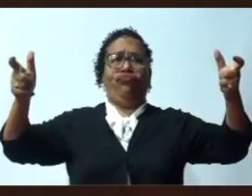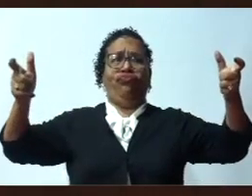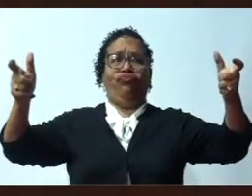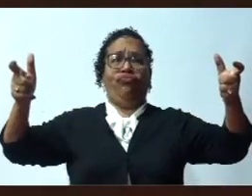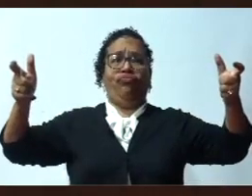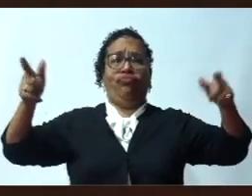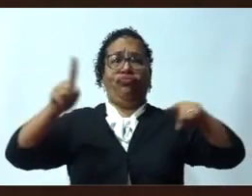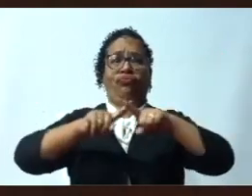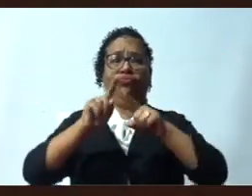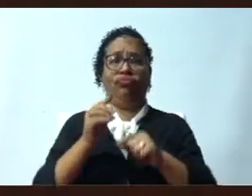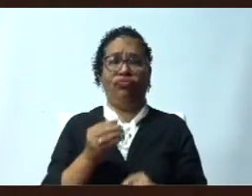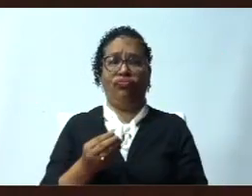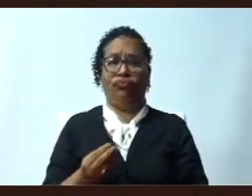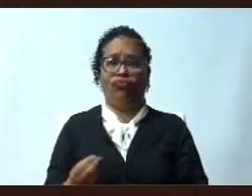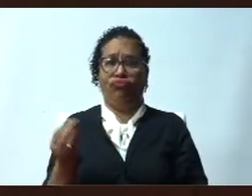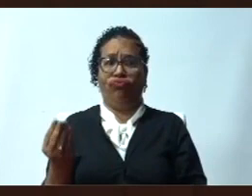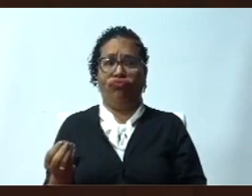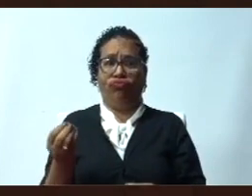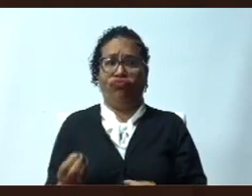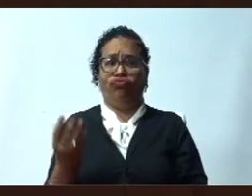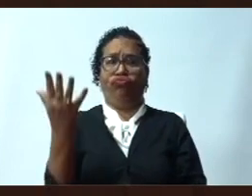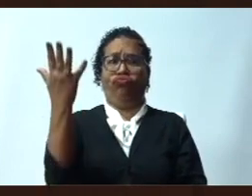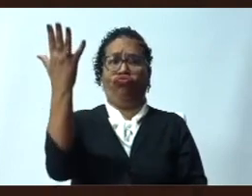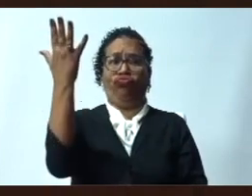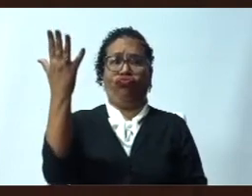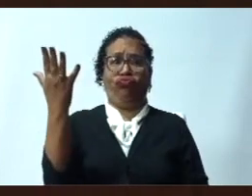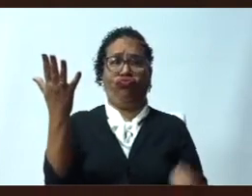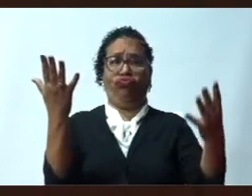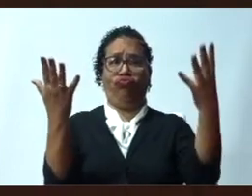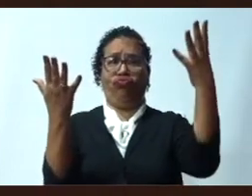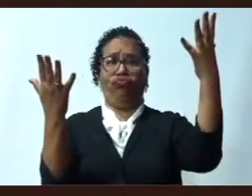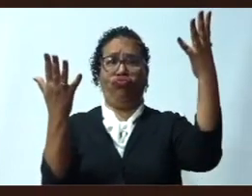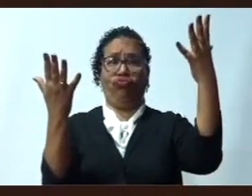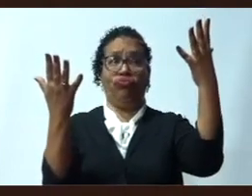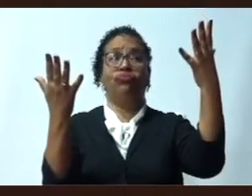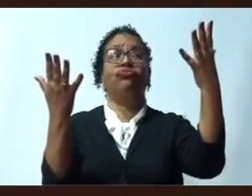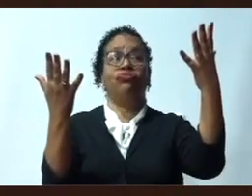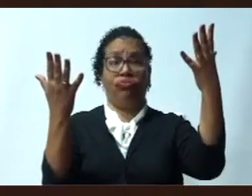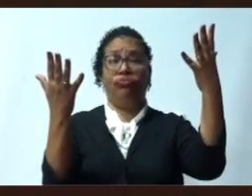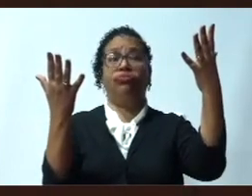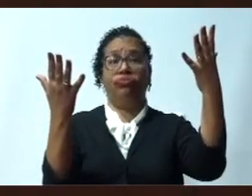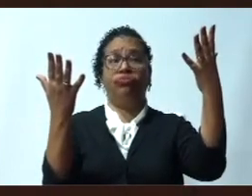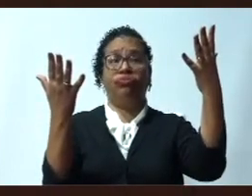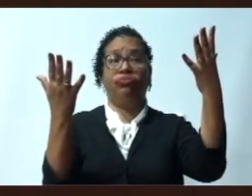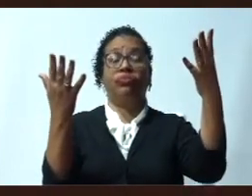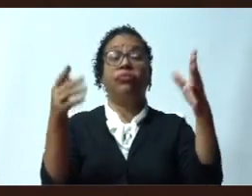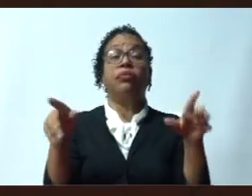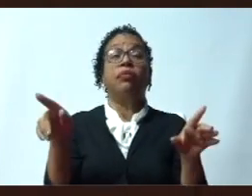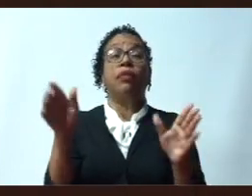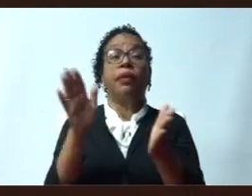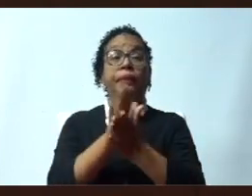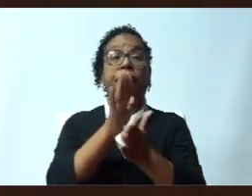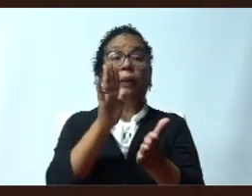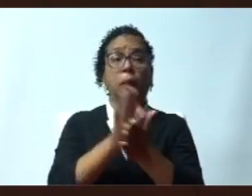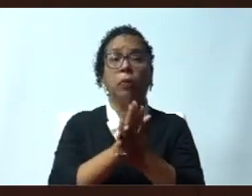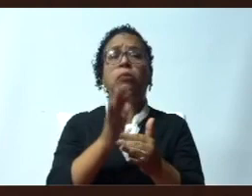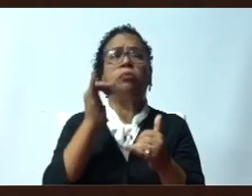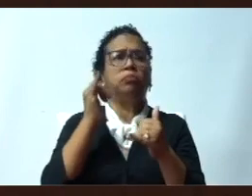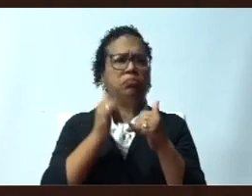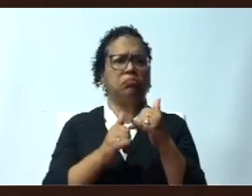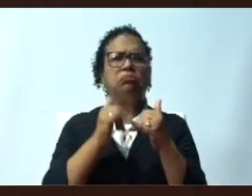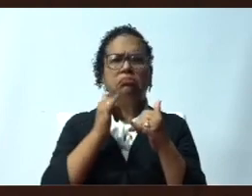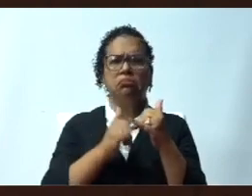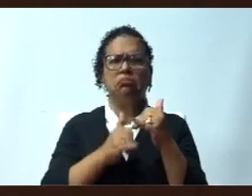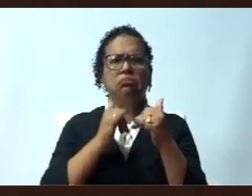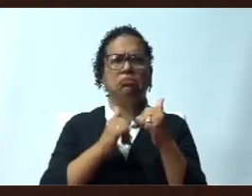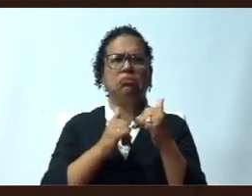llega hasta más de la mitad. Está terminada prácticamente. Le faltan solo los términos que llaman